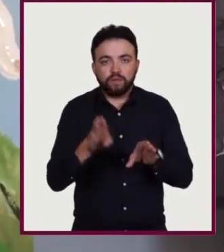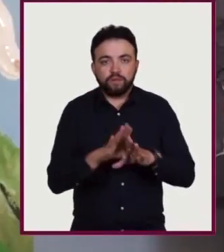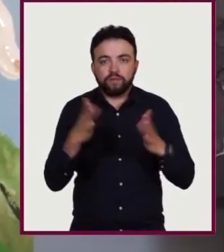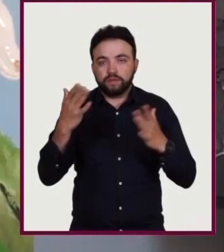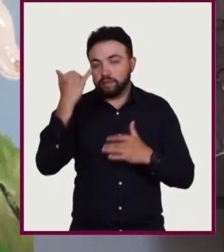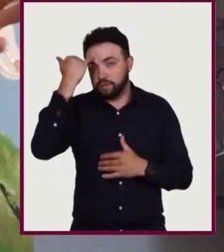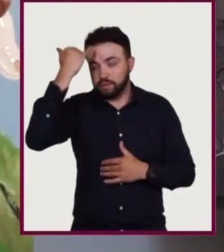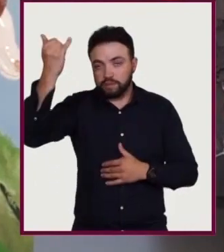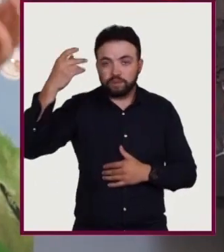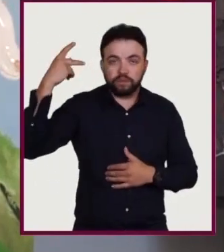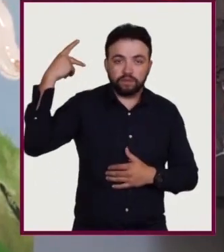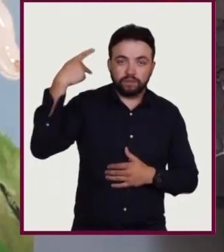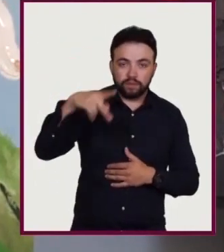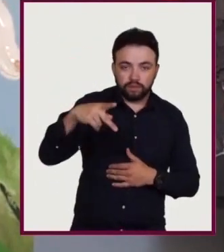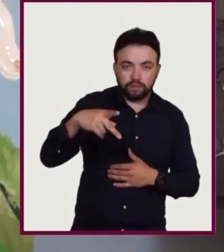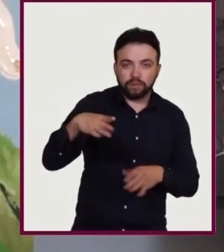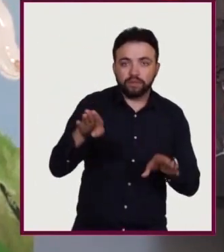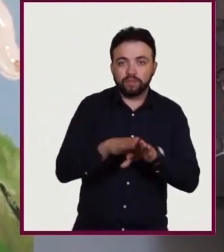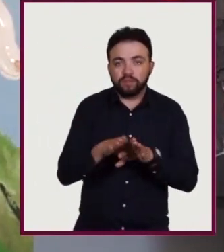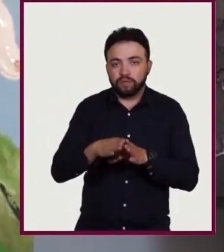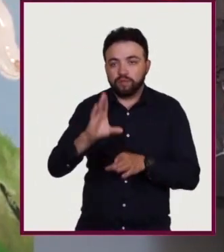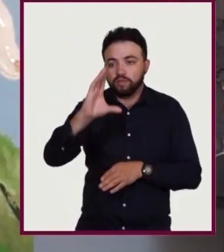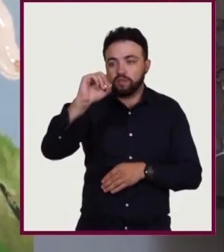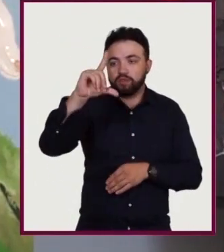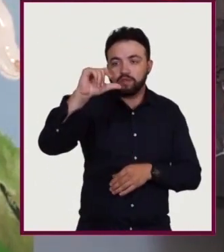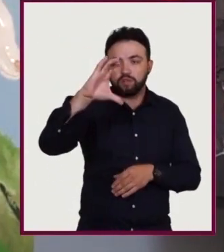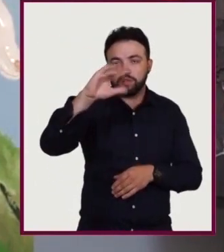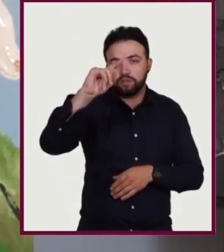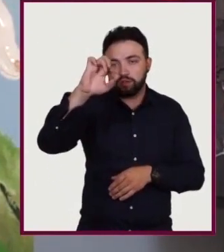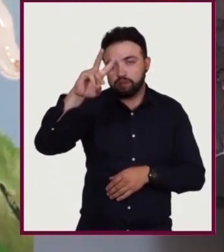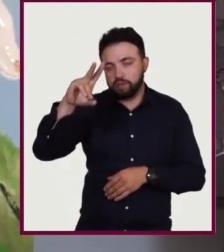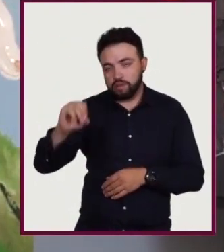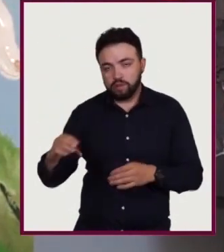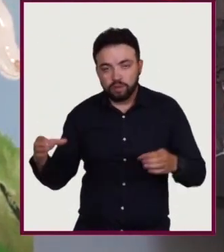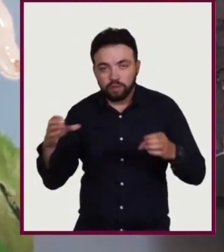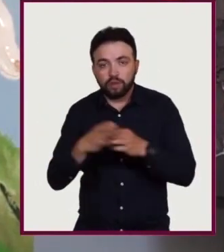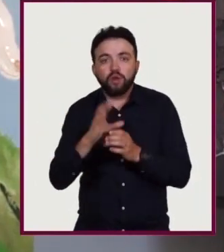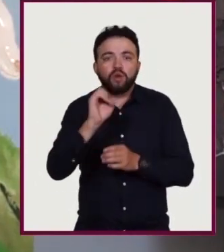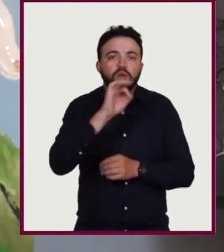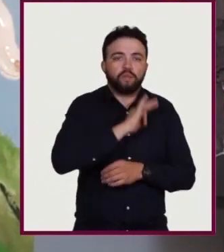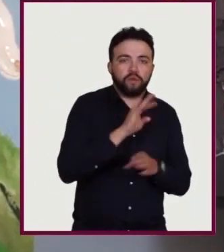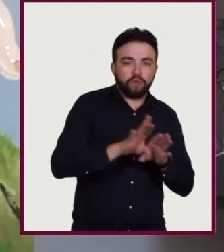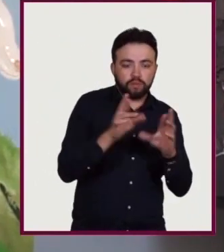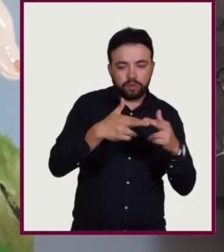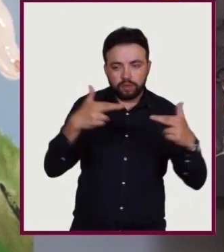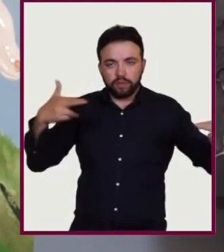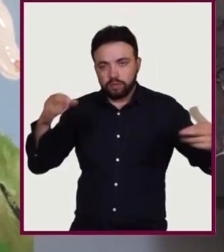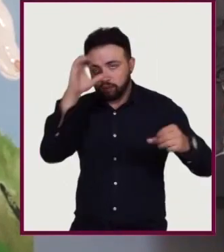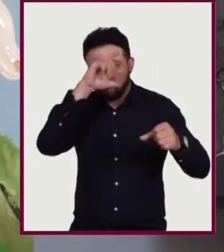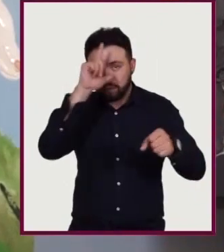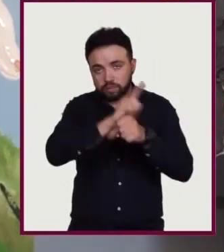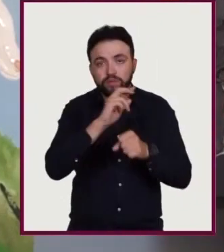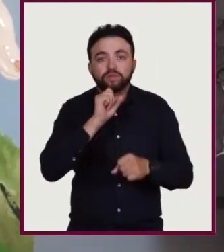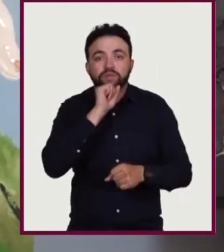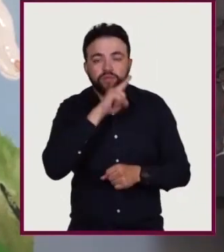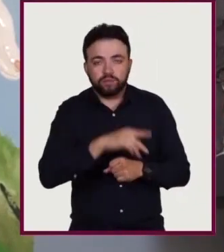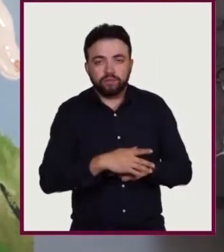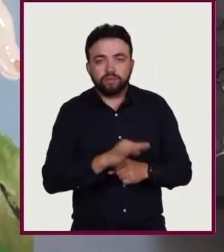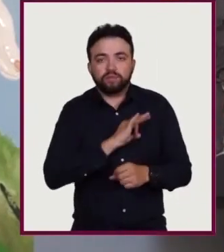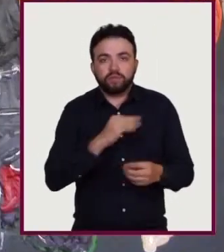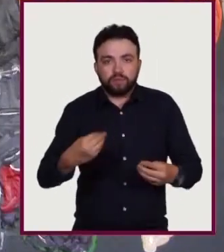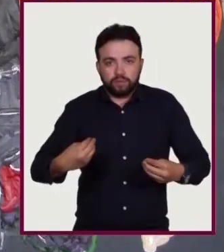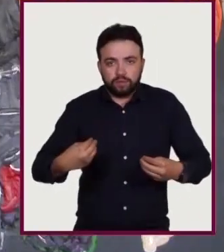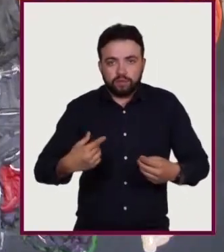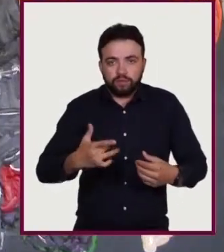o referencia a lo colectivo y cómo nos podemos relacionar siempre con la cultura, ¿no? Y cómo sentimos luego